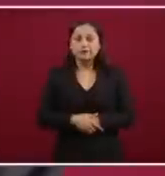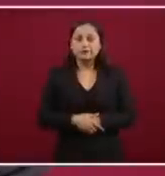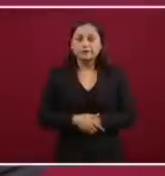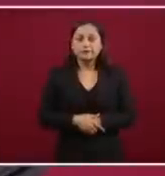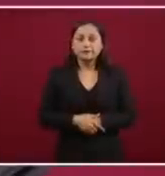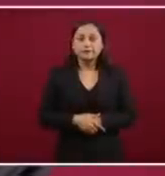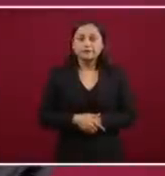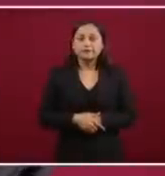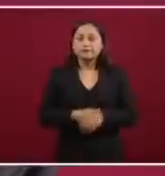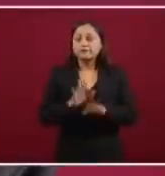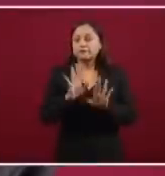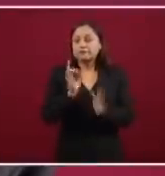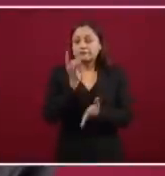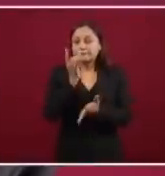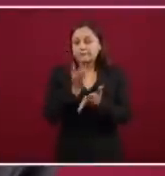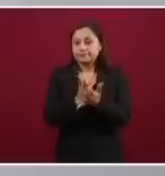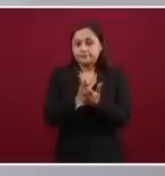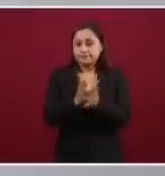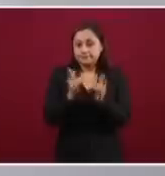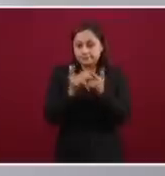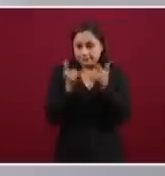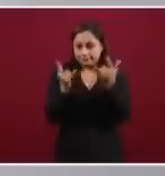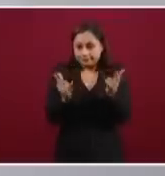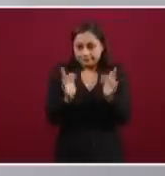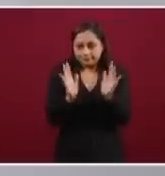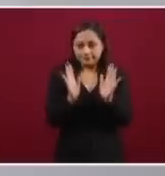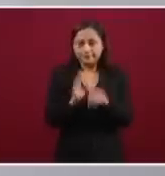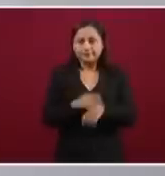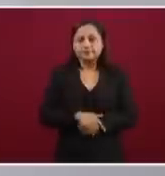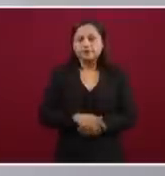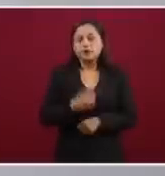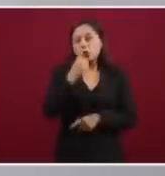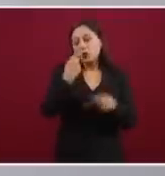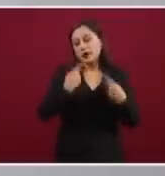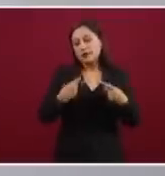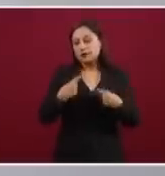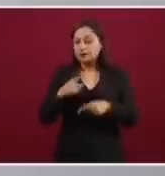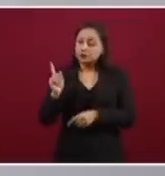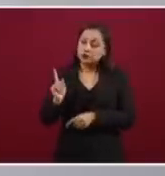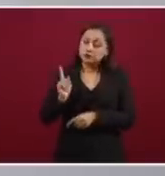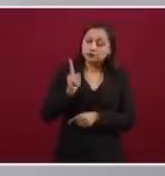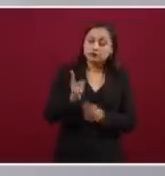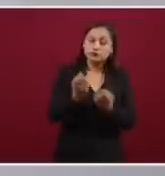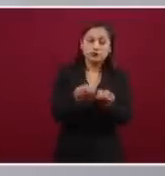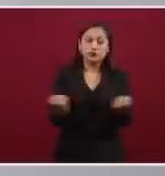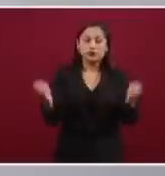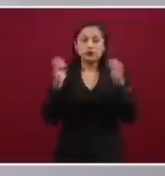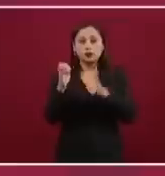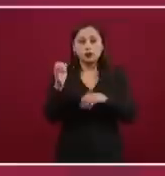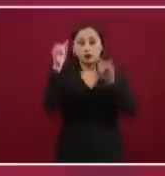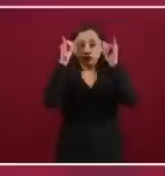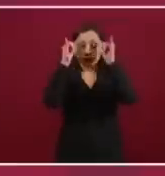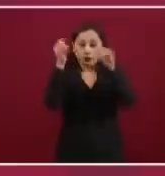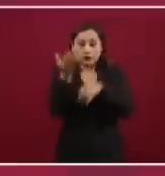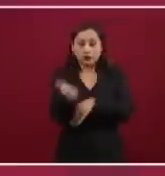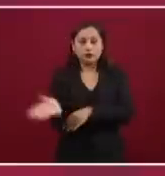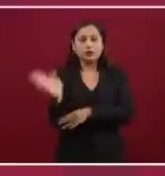Es nada más, va alguien a la plaza de toros y está allá arriba en la